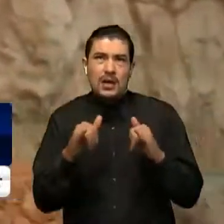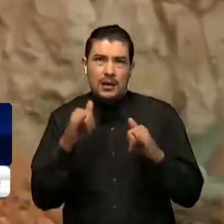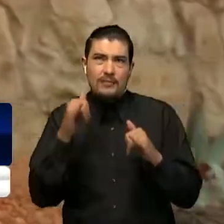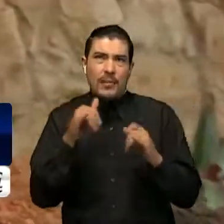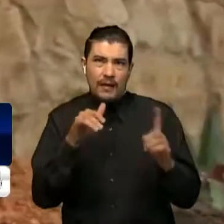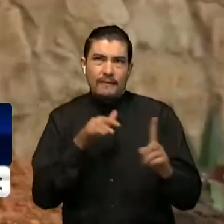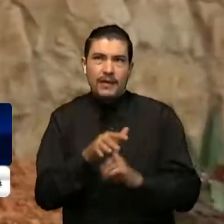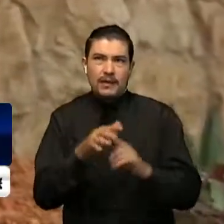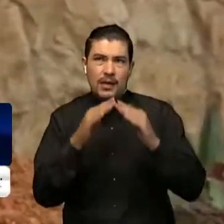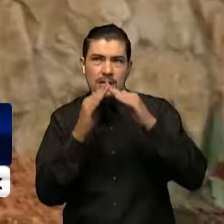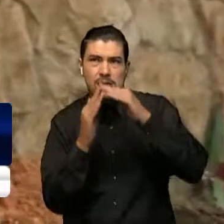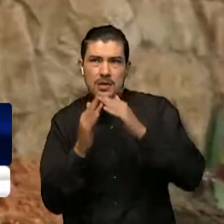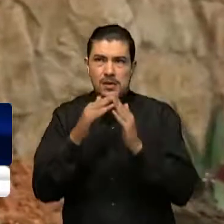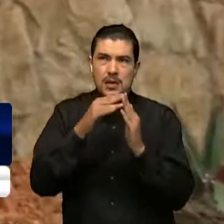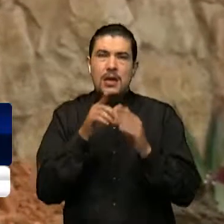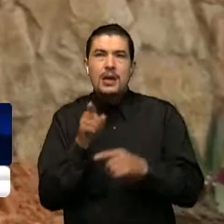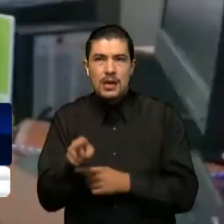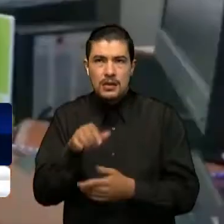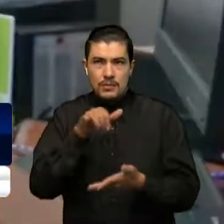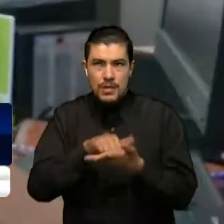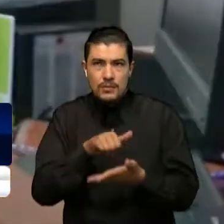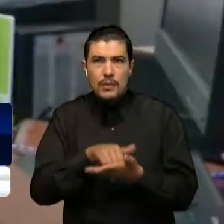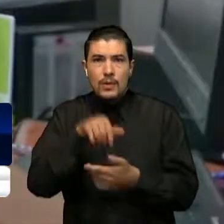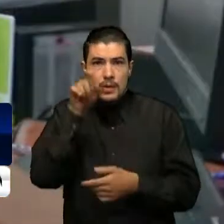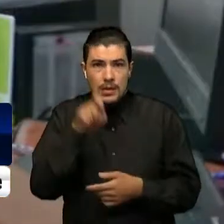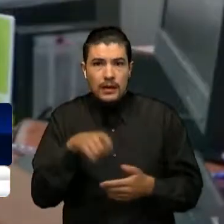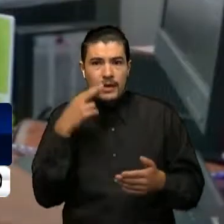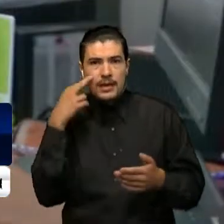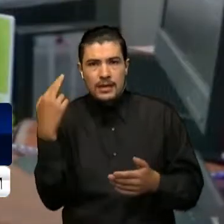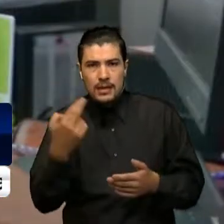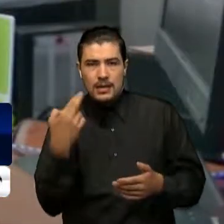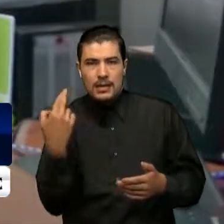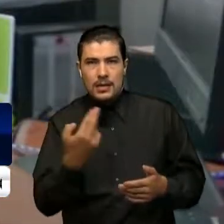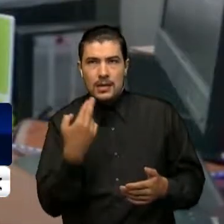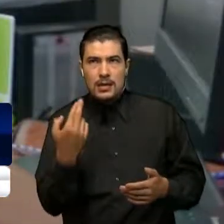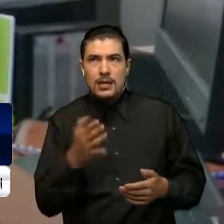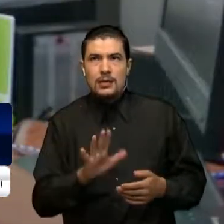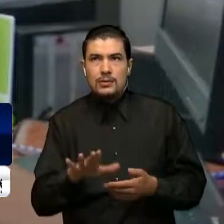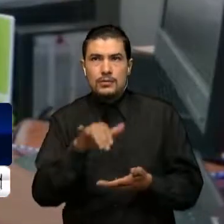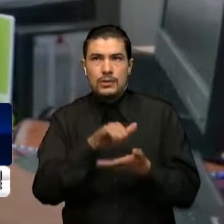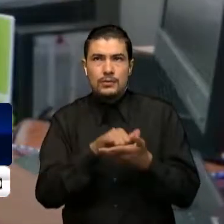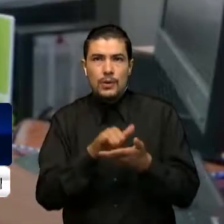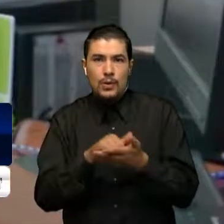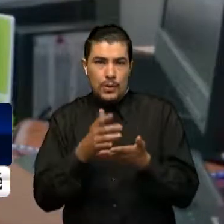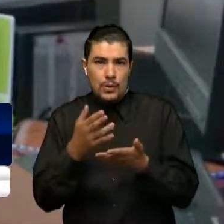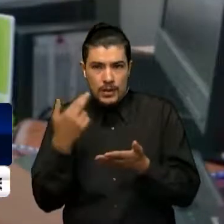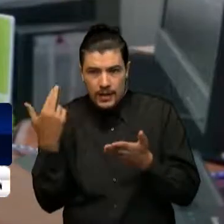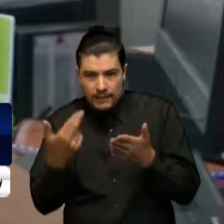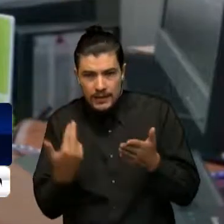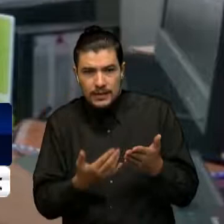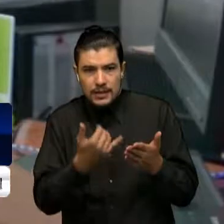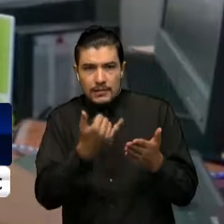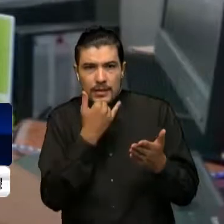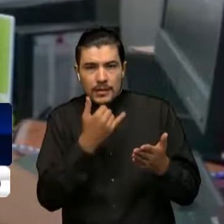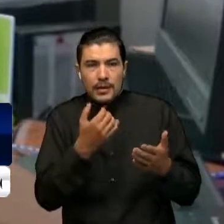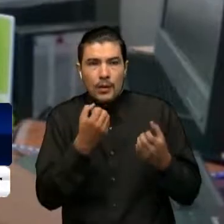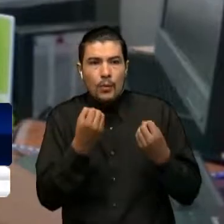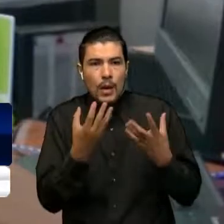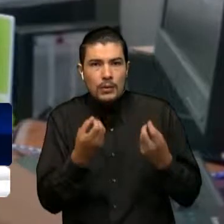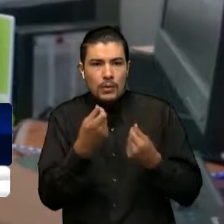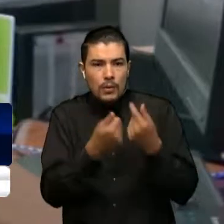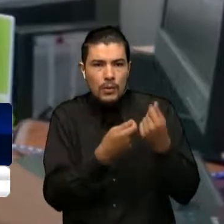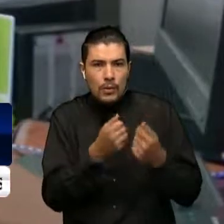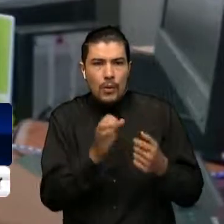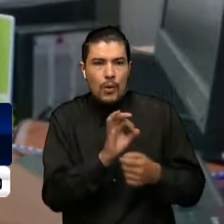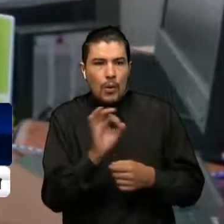considerables ahí ya tienen que hacer una valoración obviamente entre los mismos particulares para entrar a evaluar los costos y los